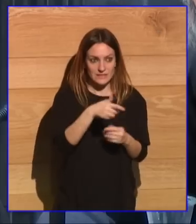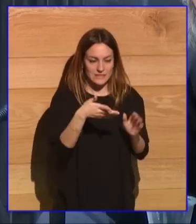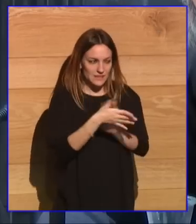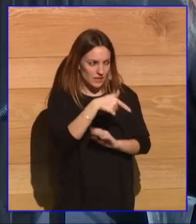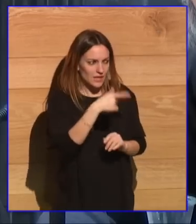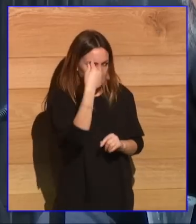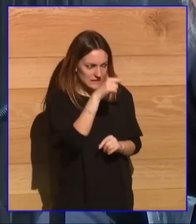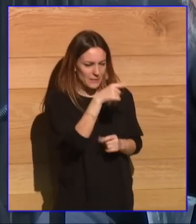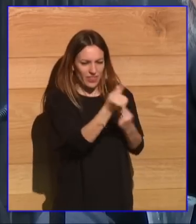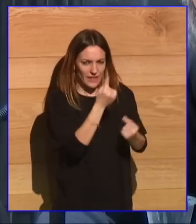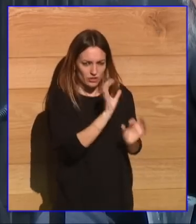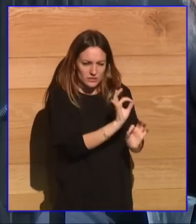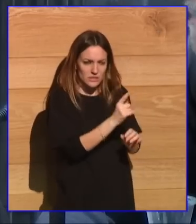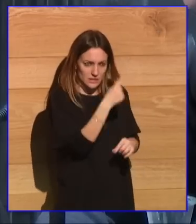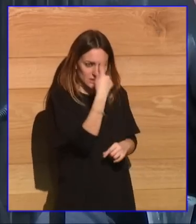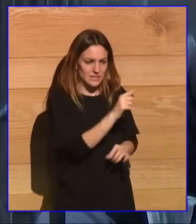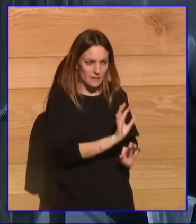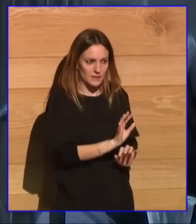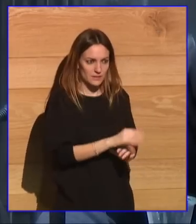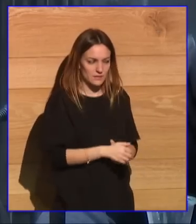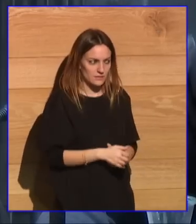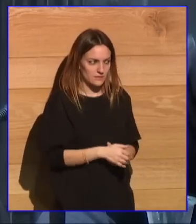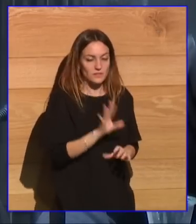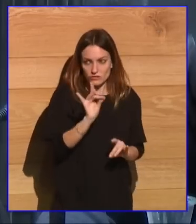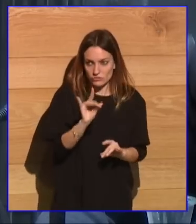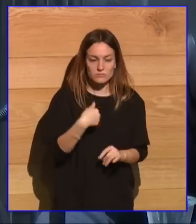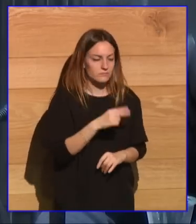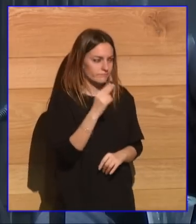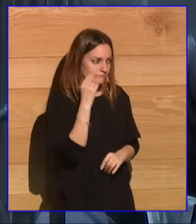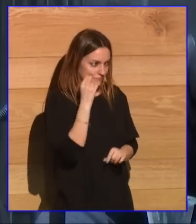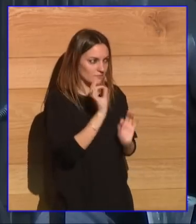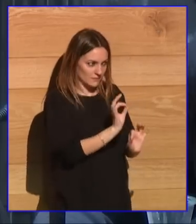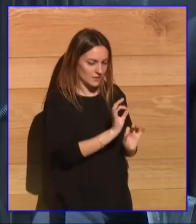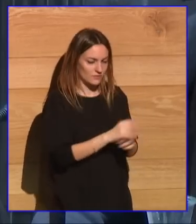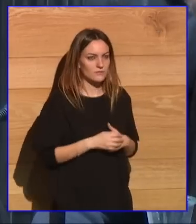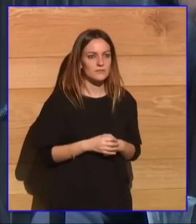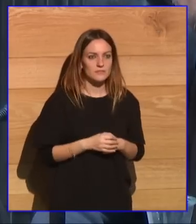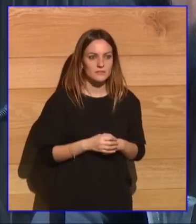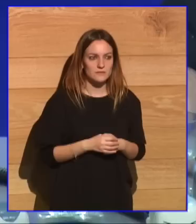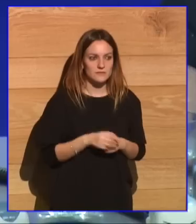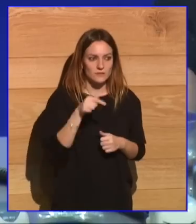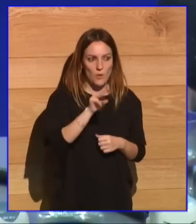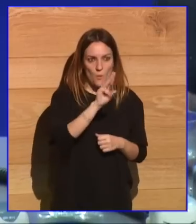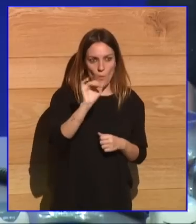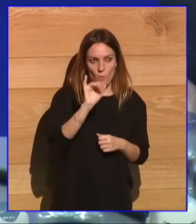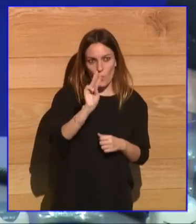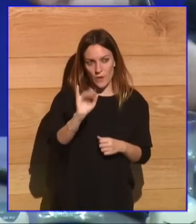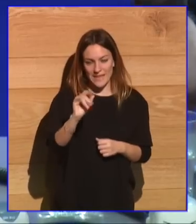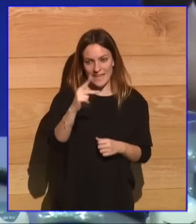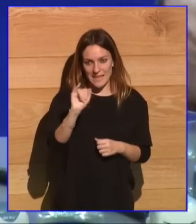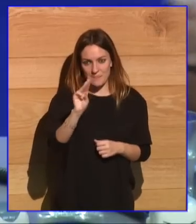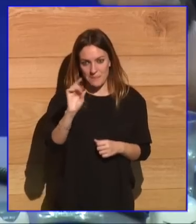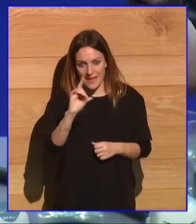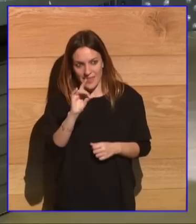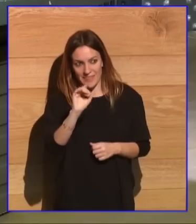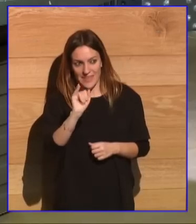dato que tienes en la cabeza, ¿verdad? Correcto. Tengo mucho miedo, Juan. Pero ¿lo has sacado de Wikipedia? No, en